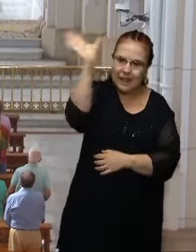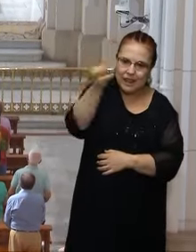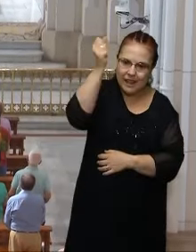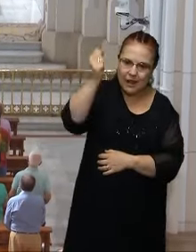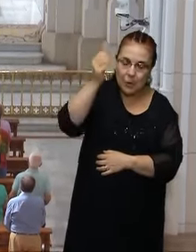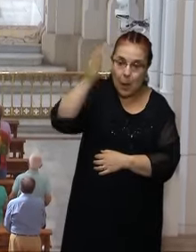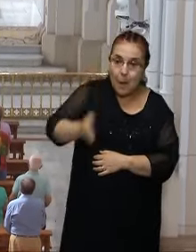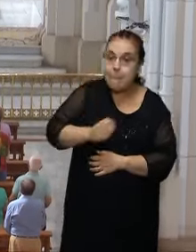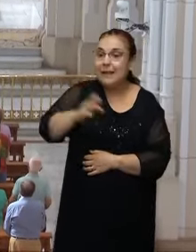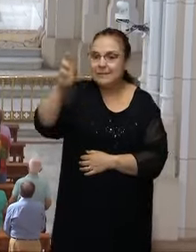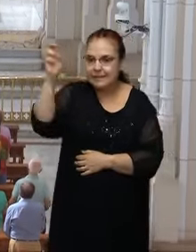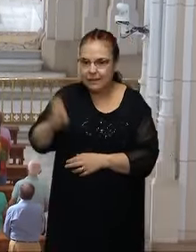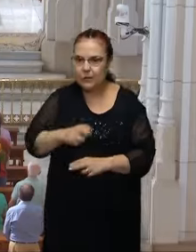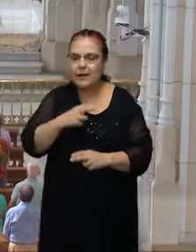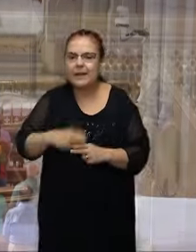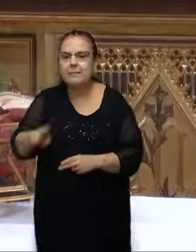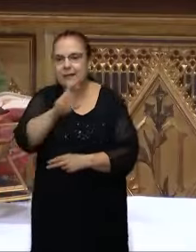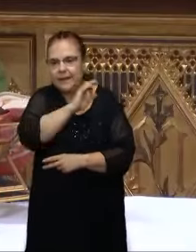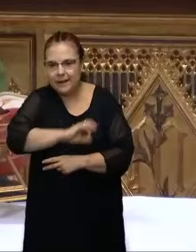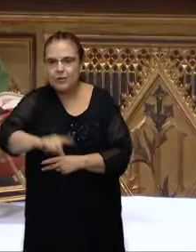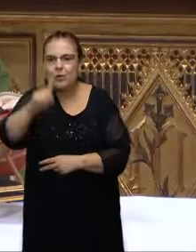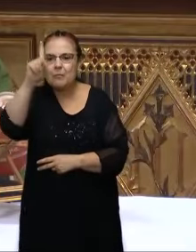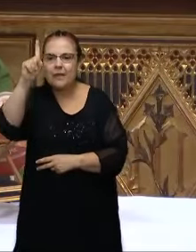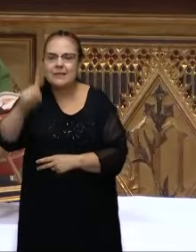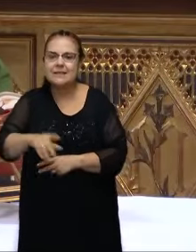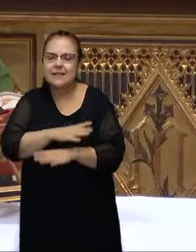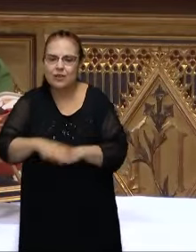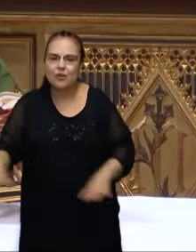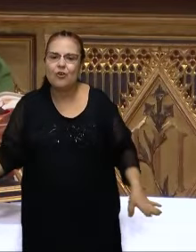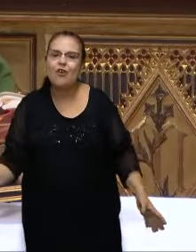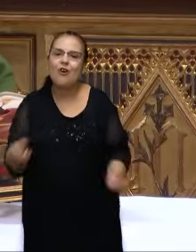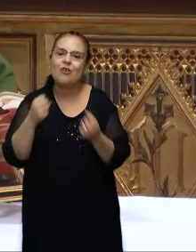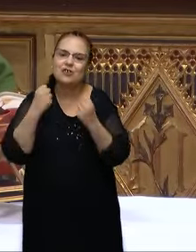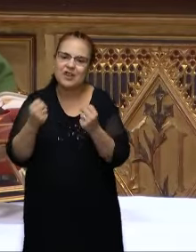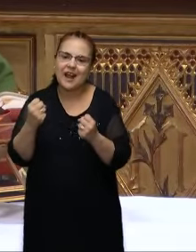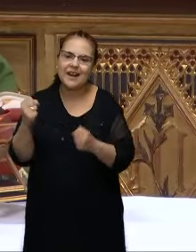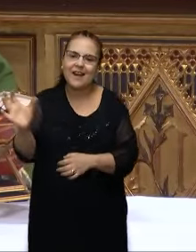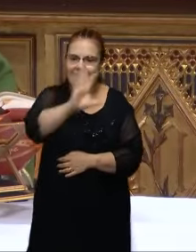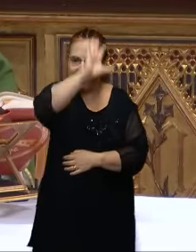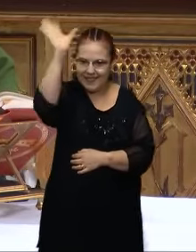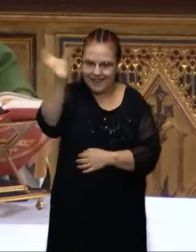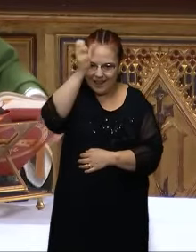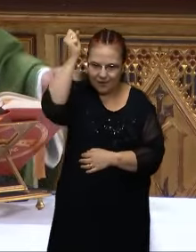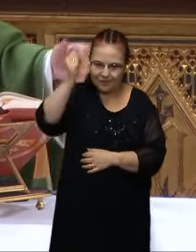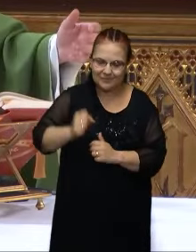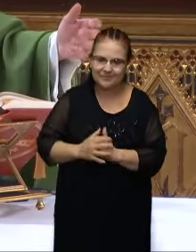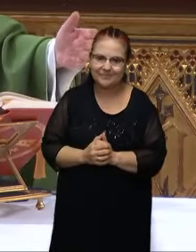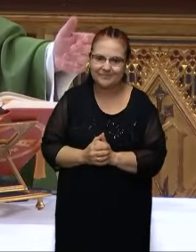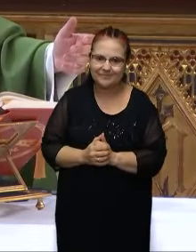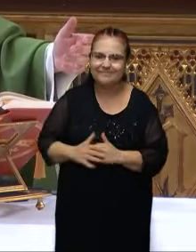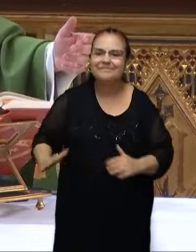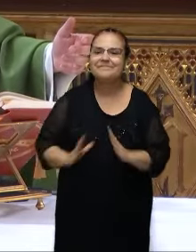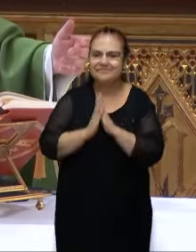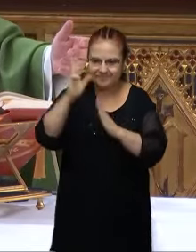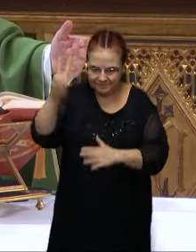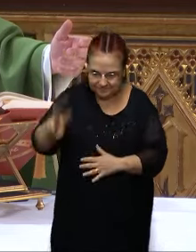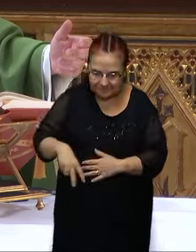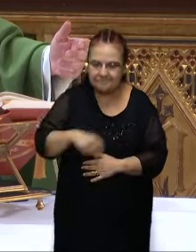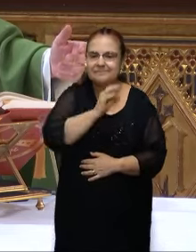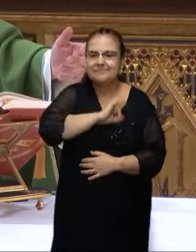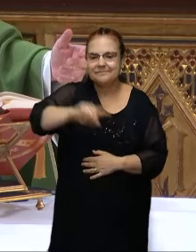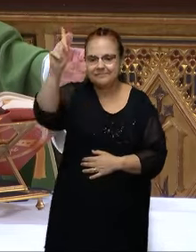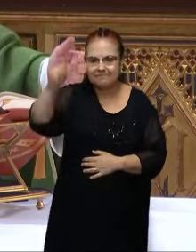en el cielo. Bendito el que viene en el nombre del Señor. Hosanna en el Santo